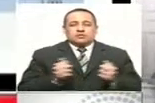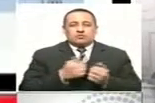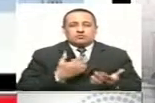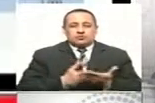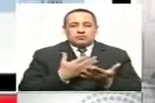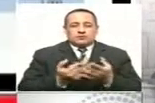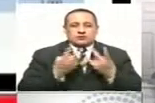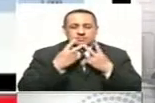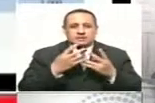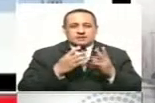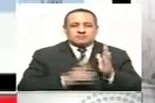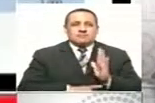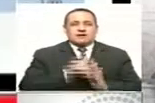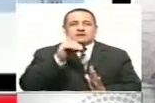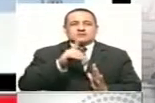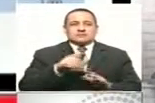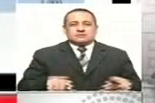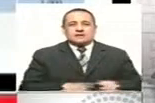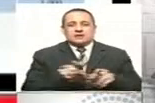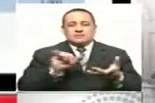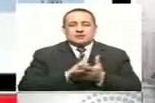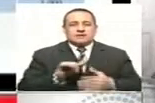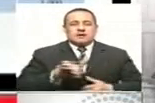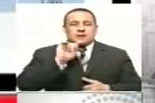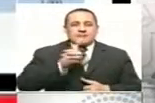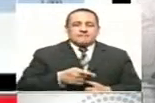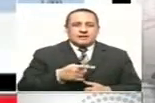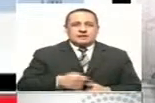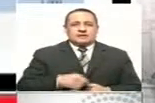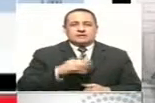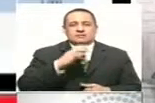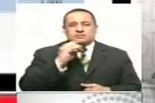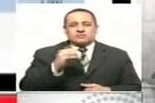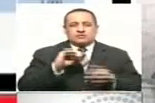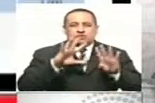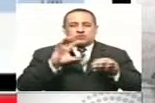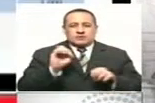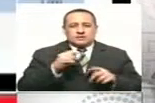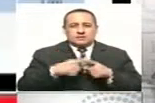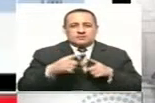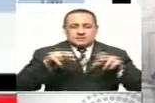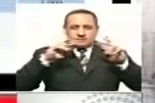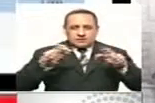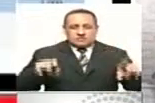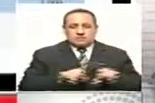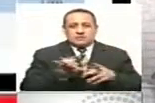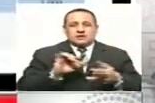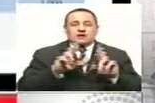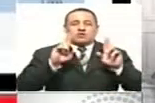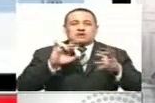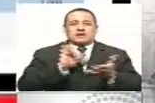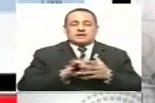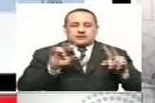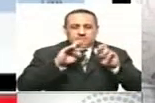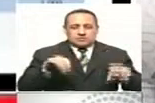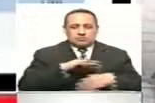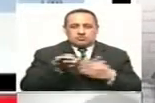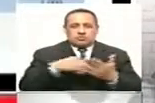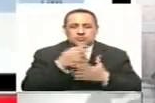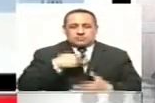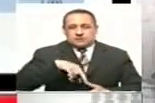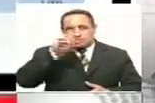previsto incrementar en 1,000 el número de investigadores calificados. Ojalá tengamos más investigadores en nuestro